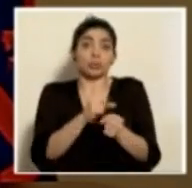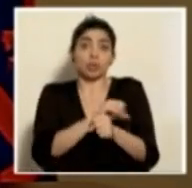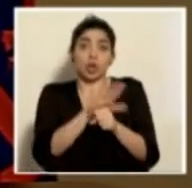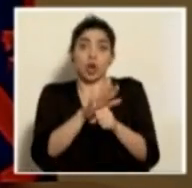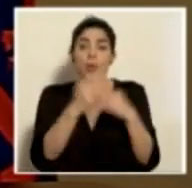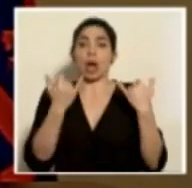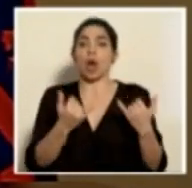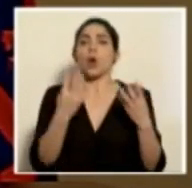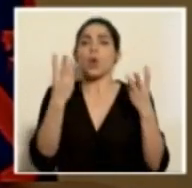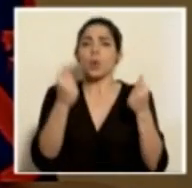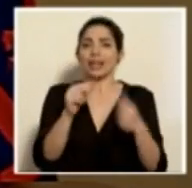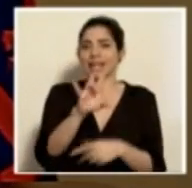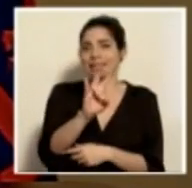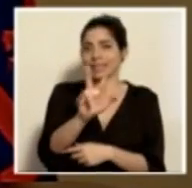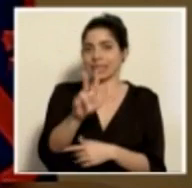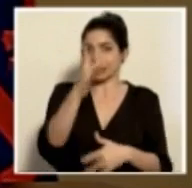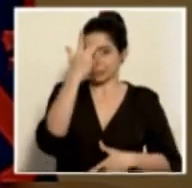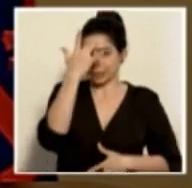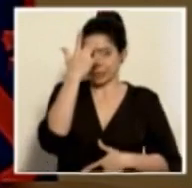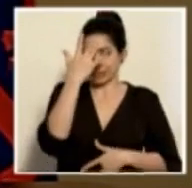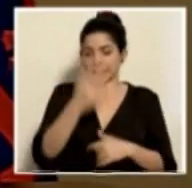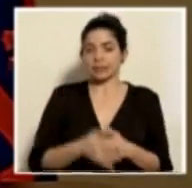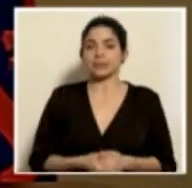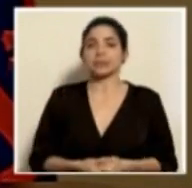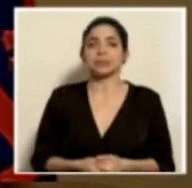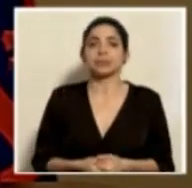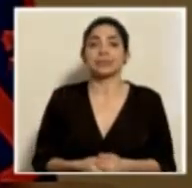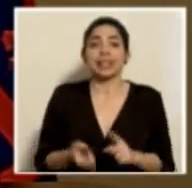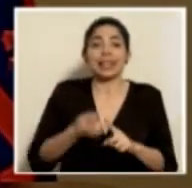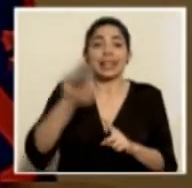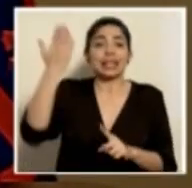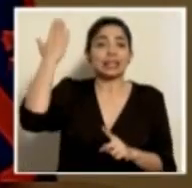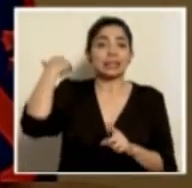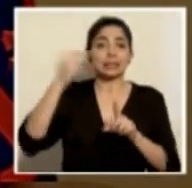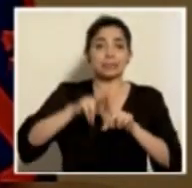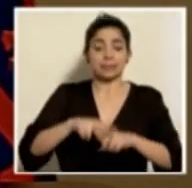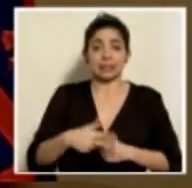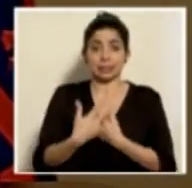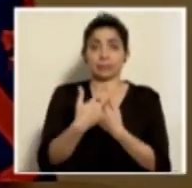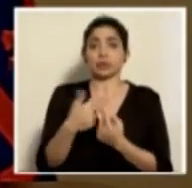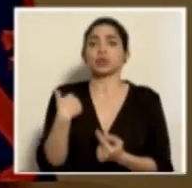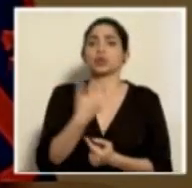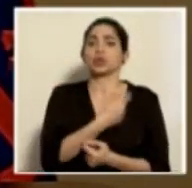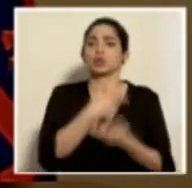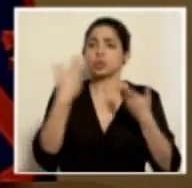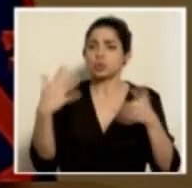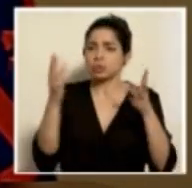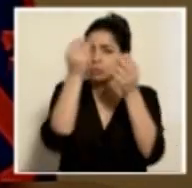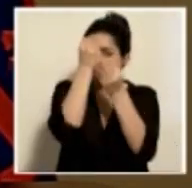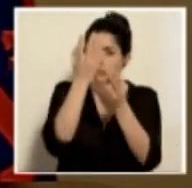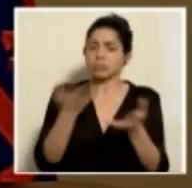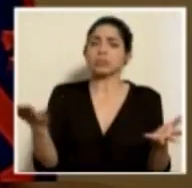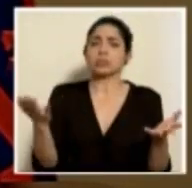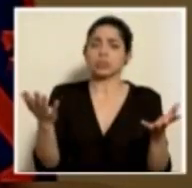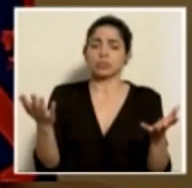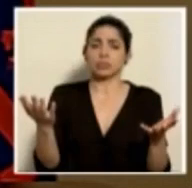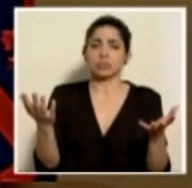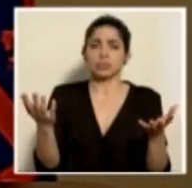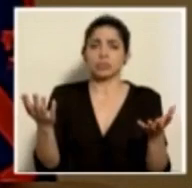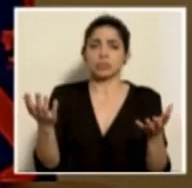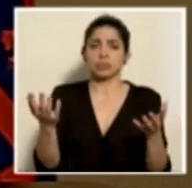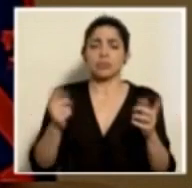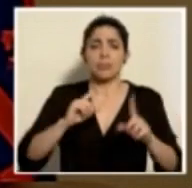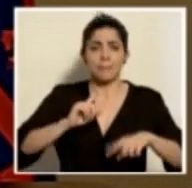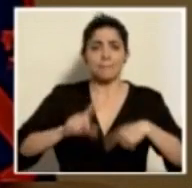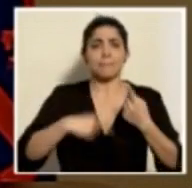en 73 pacientes. Desde el inicio nosotros anunciamos que